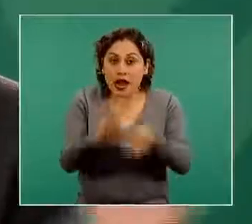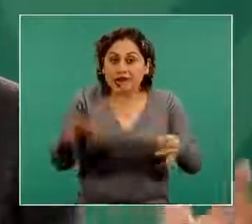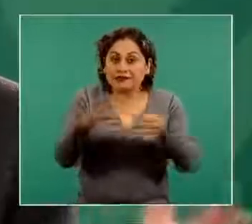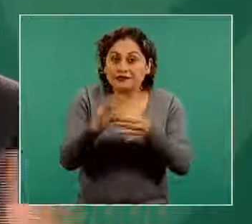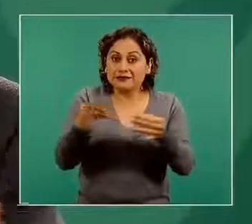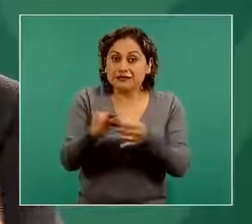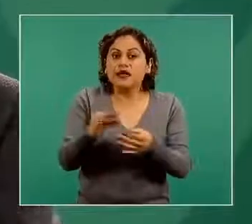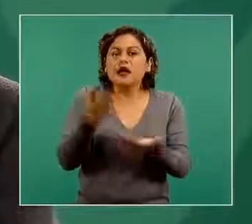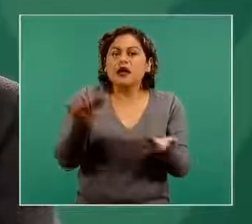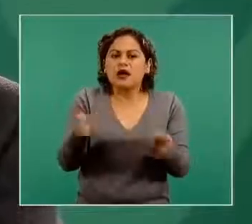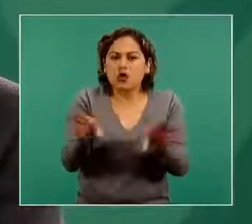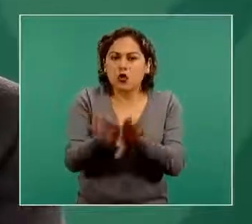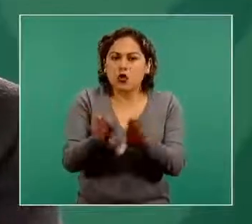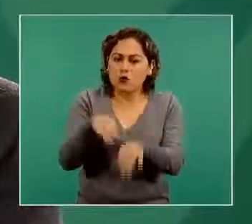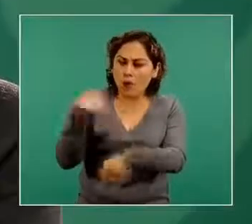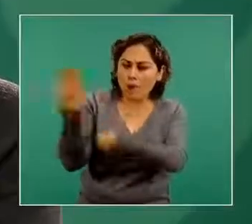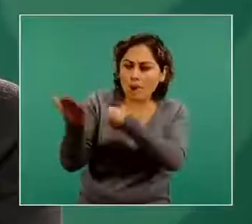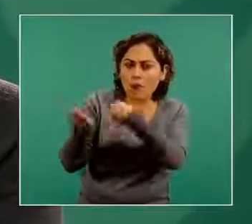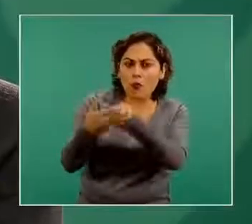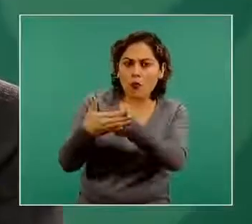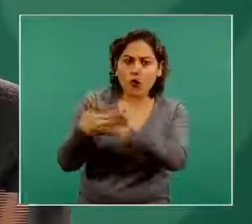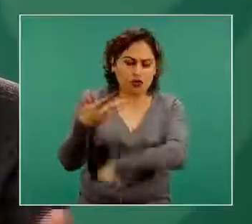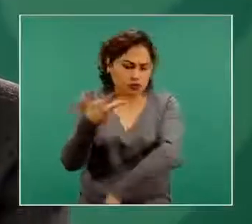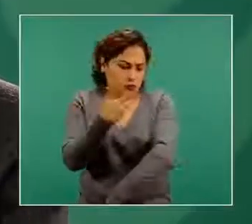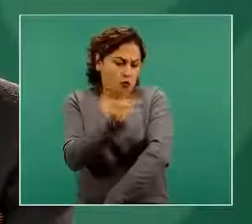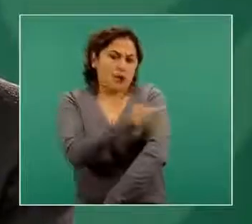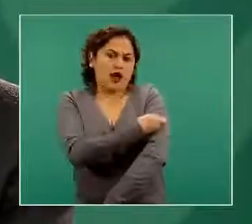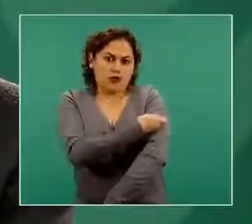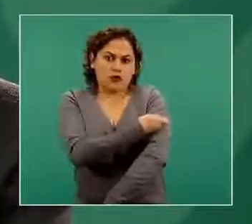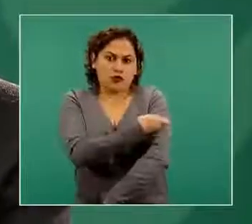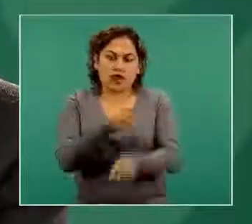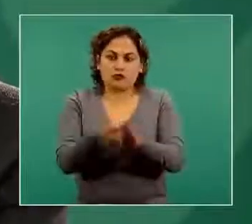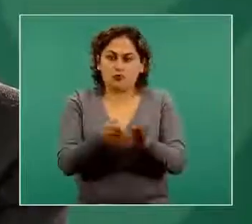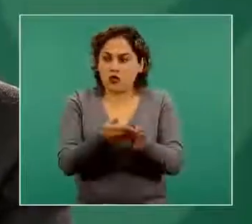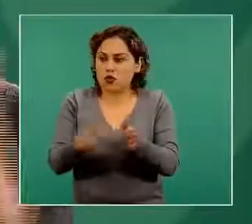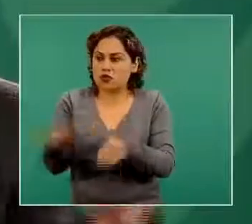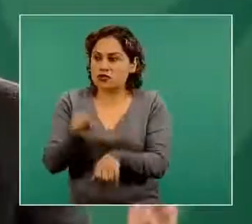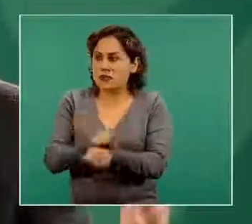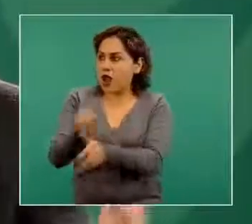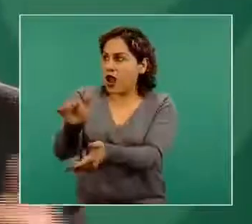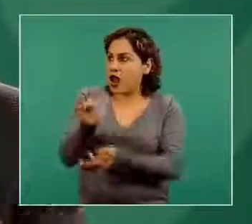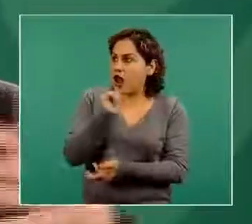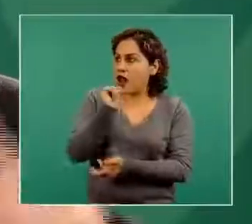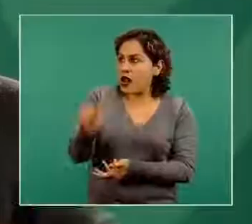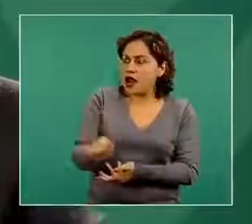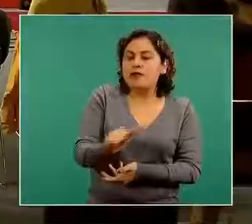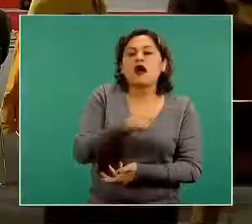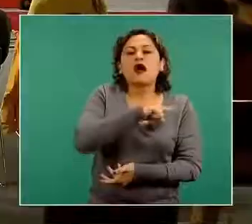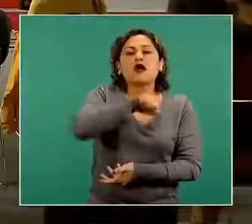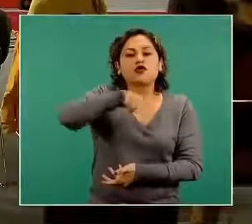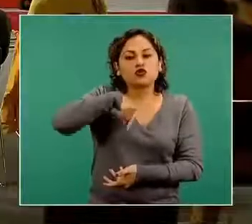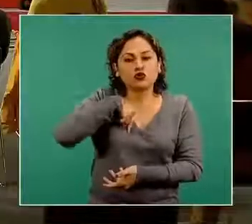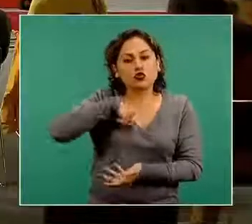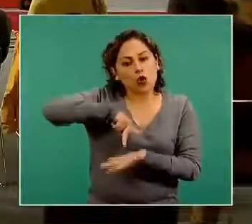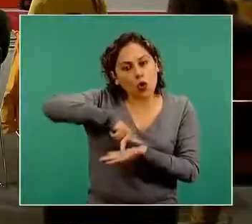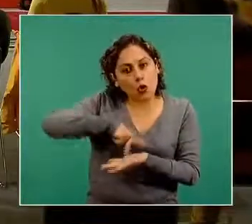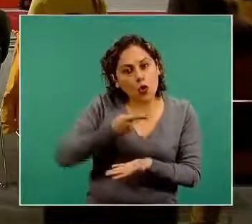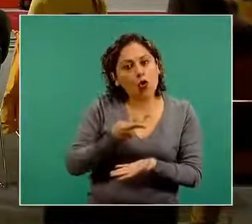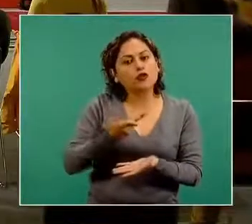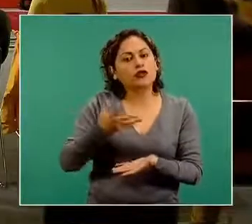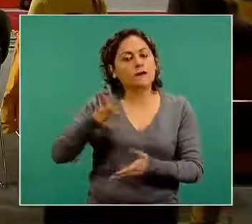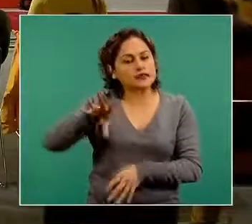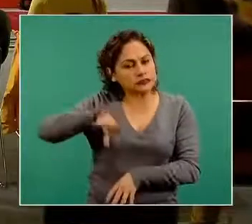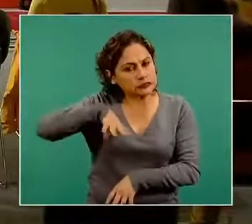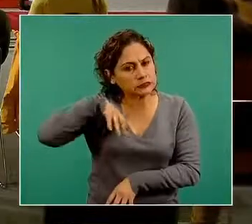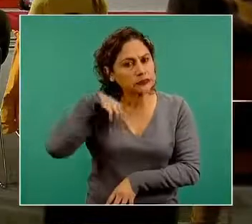vacunas para cubrir estas semanas de insuficiencia y cómo recuperaremos ese calendario con exceso,